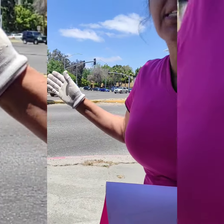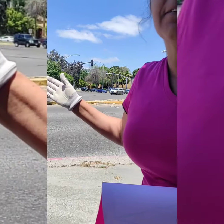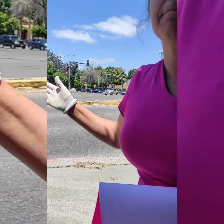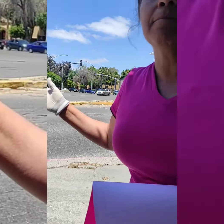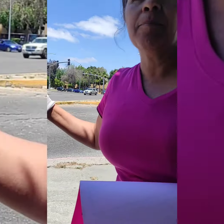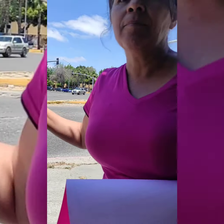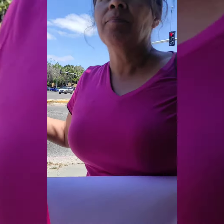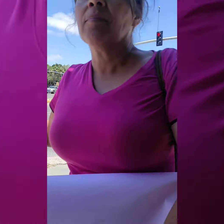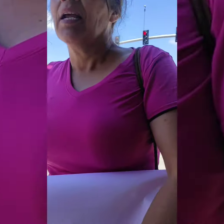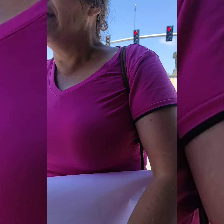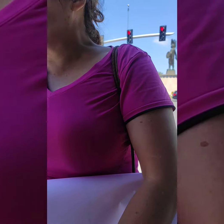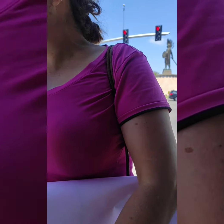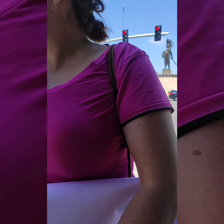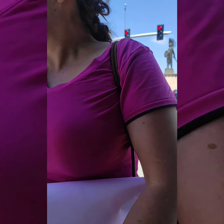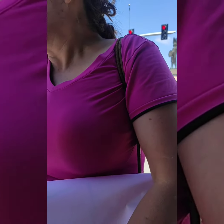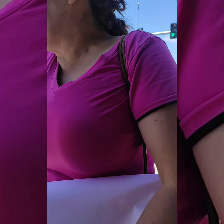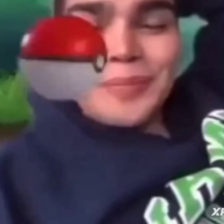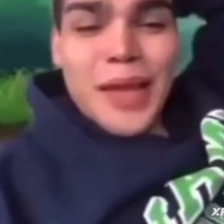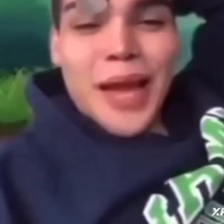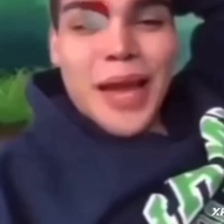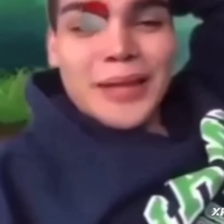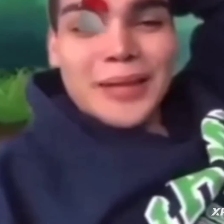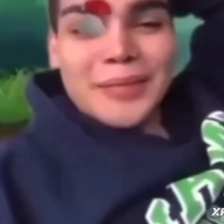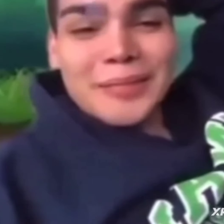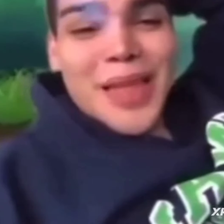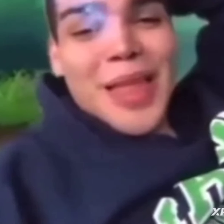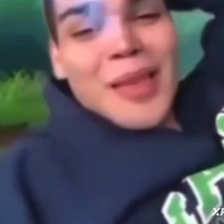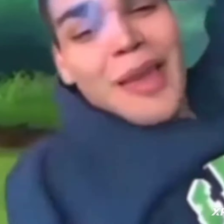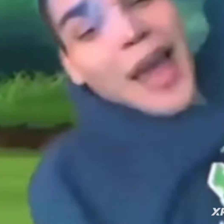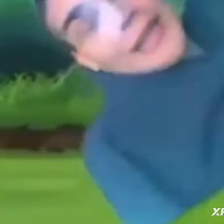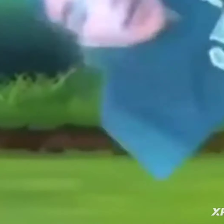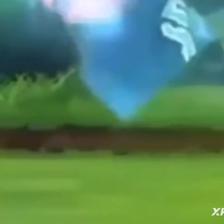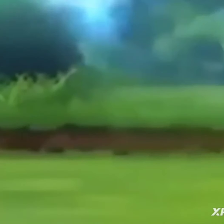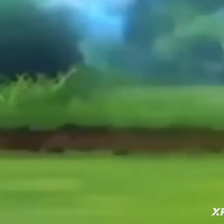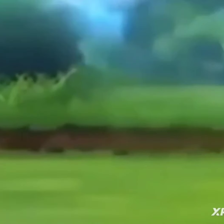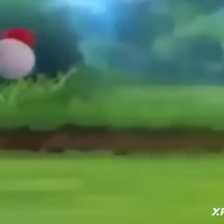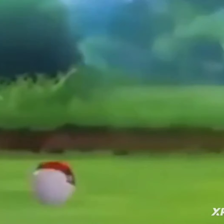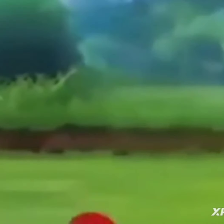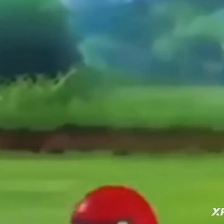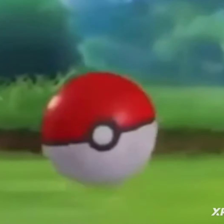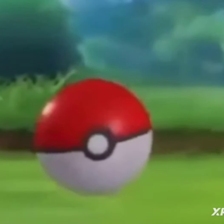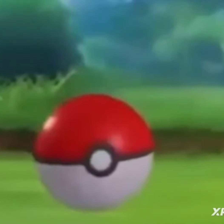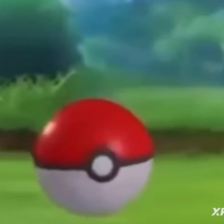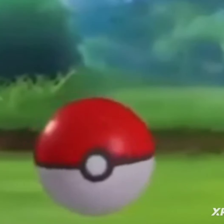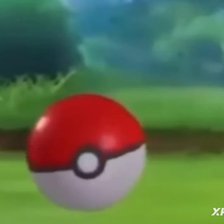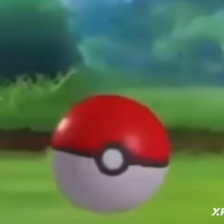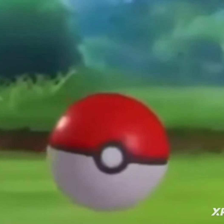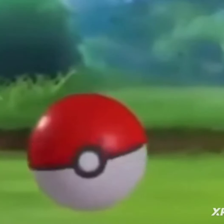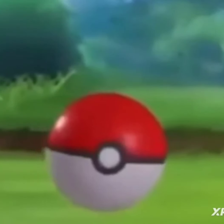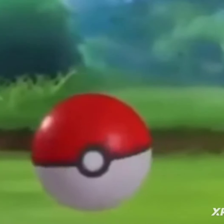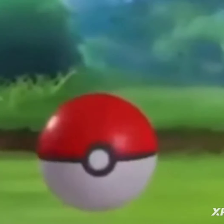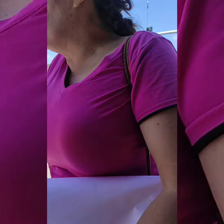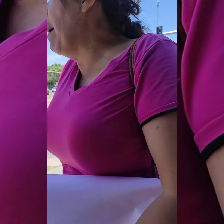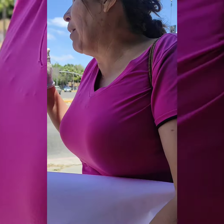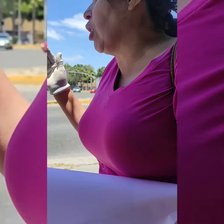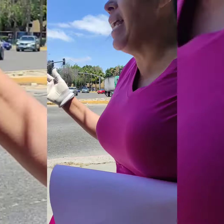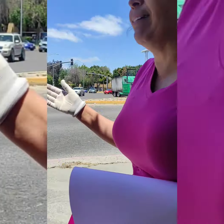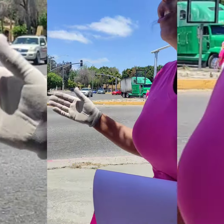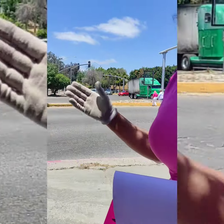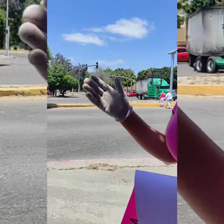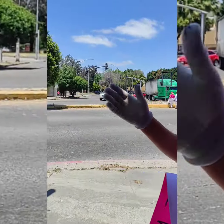Entonces ustedes ya son pro aborto también. Entonces, si... ¡Atrapada! ¡Ay, ayuda, ayuda! Que